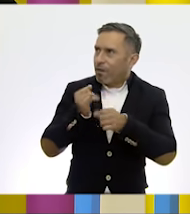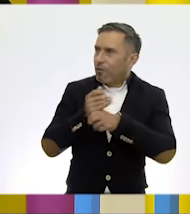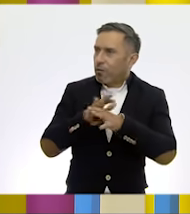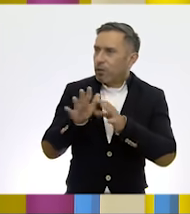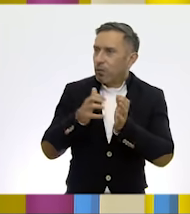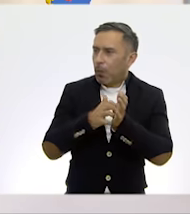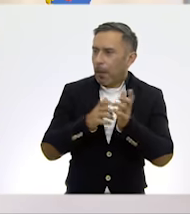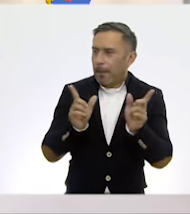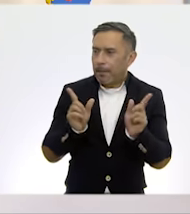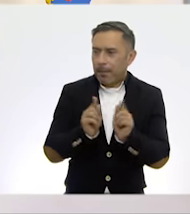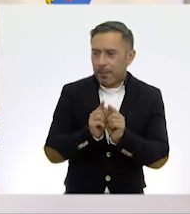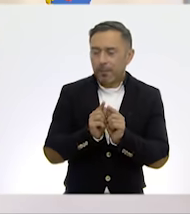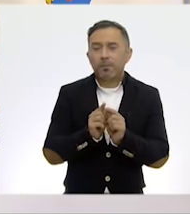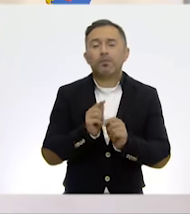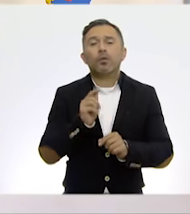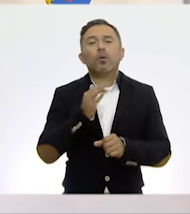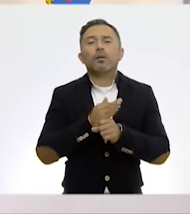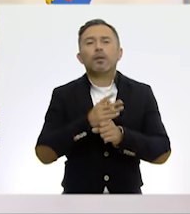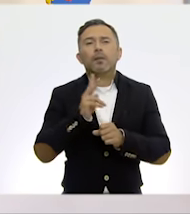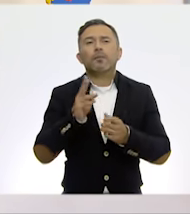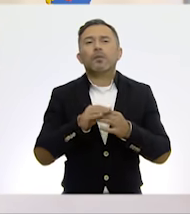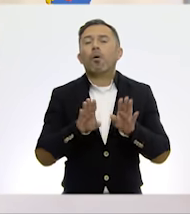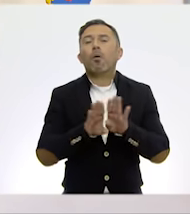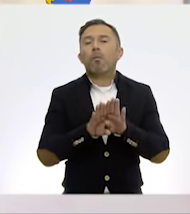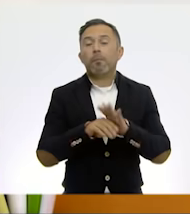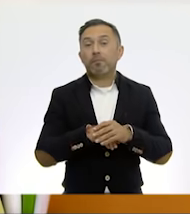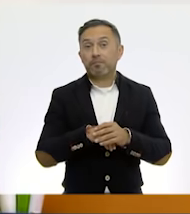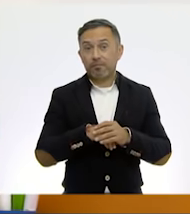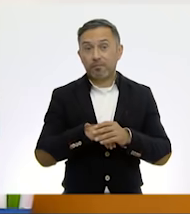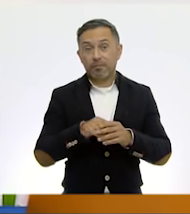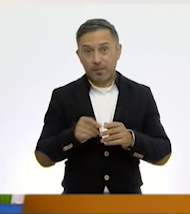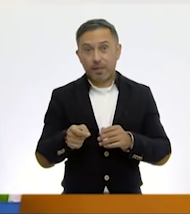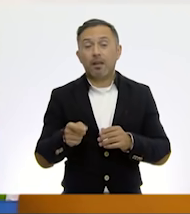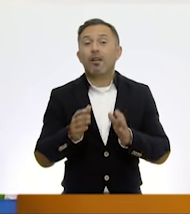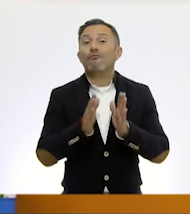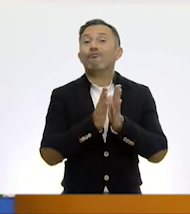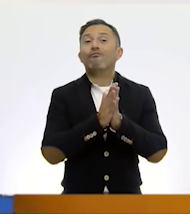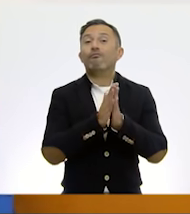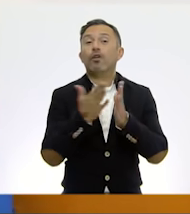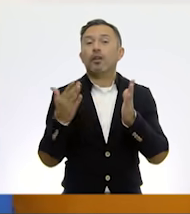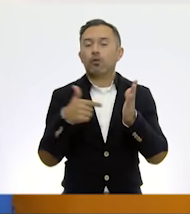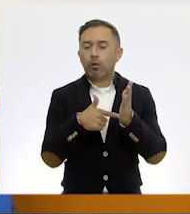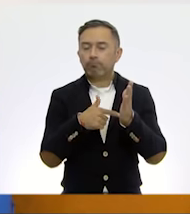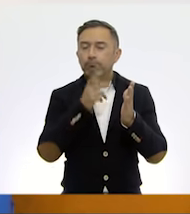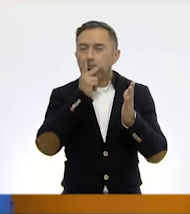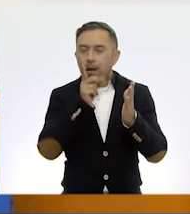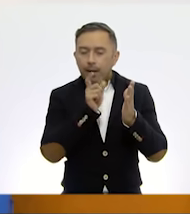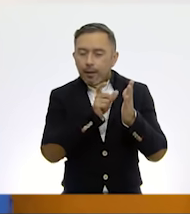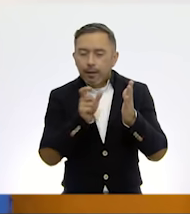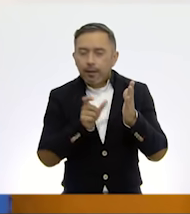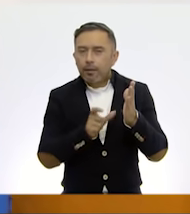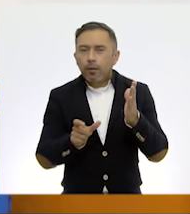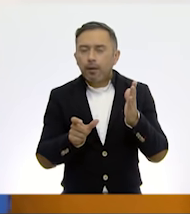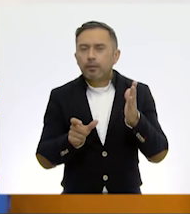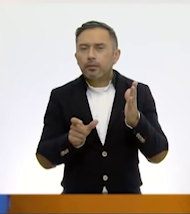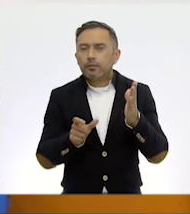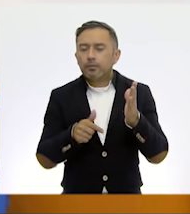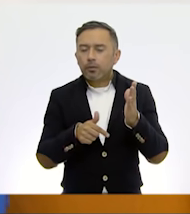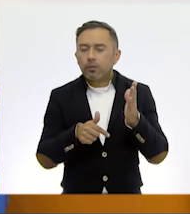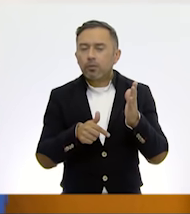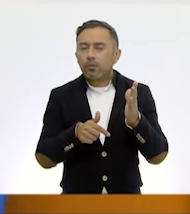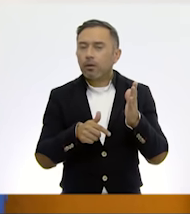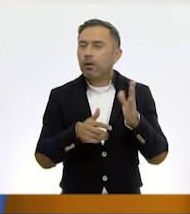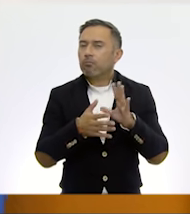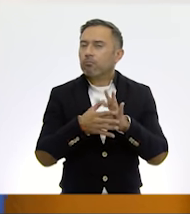aquí en la información, ¿cómo es el lenguaje que ocupa el folleto para dar a conocer la información?